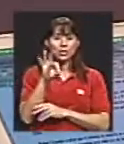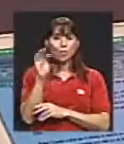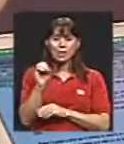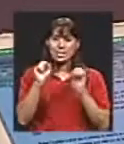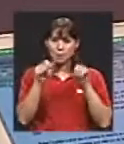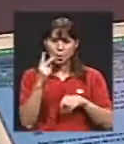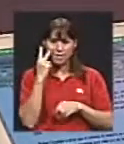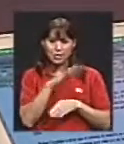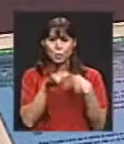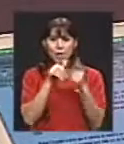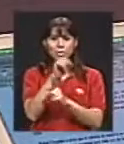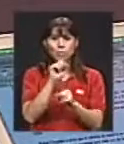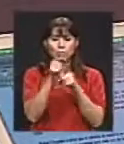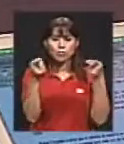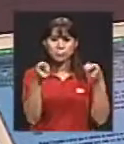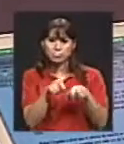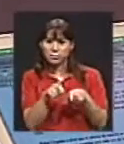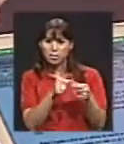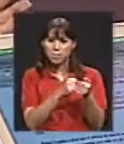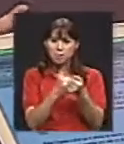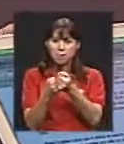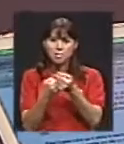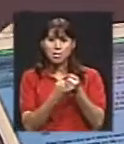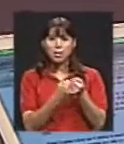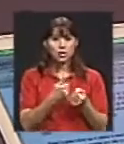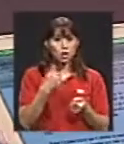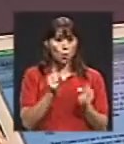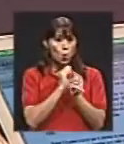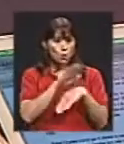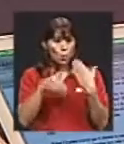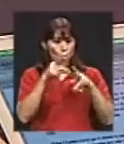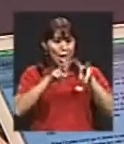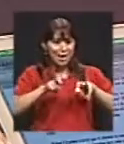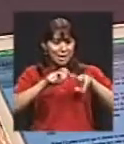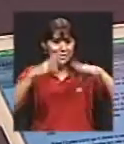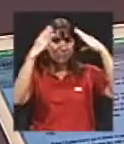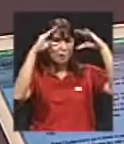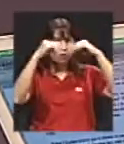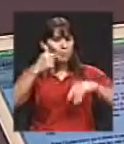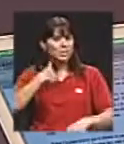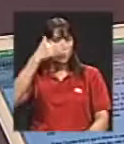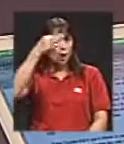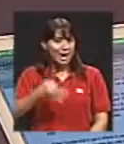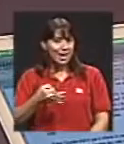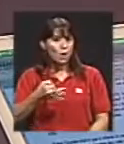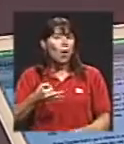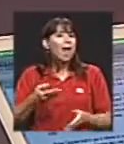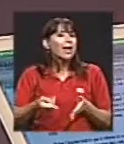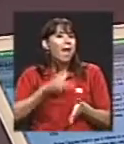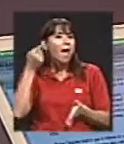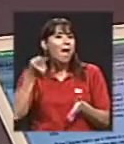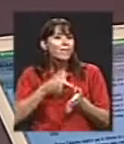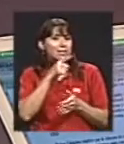la complicidad yo he llegado a creer con todo el análisis del informe que nosotros hacemos es que en algunos casos hay una